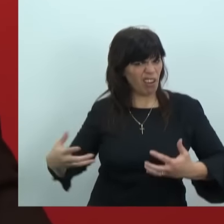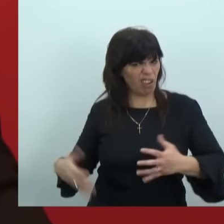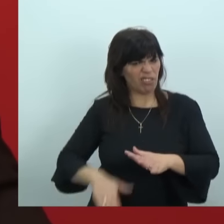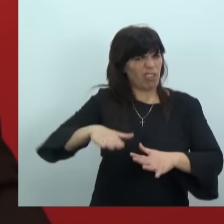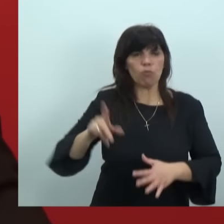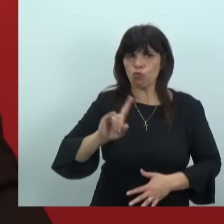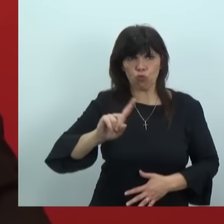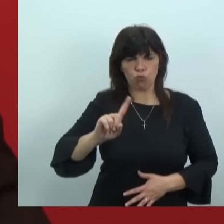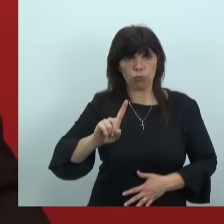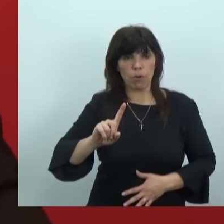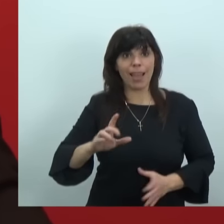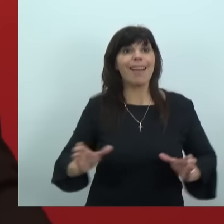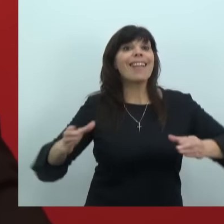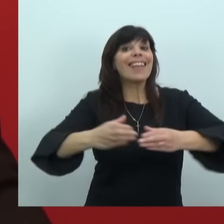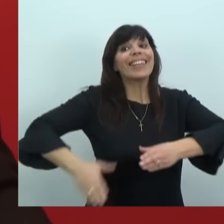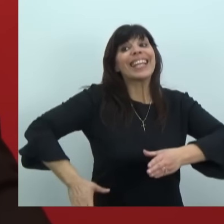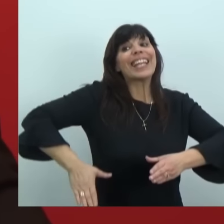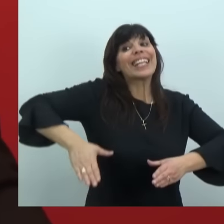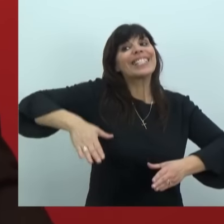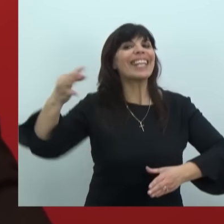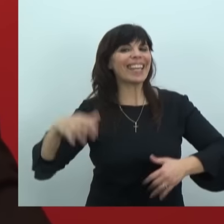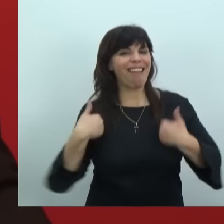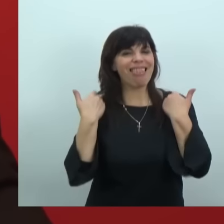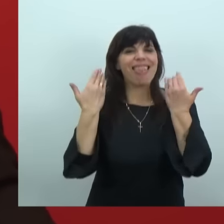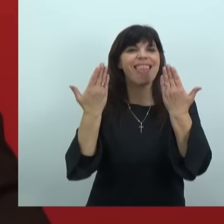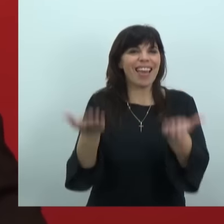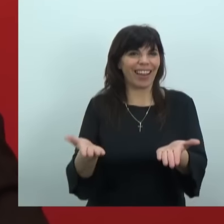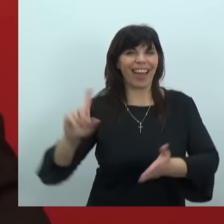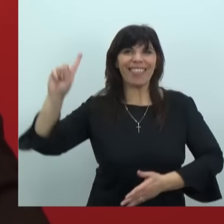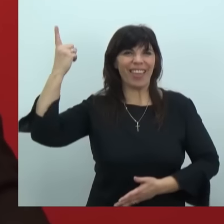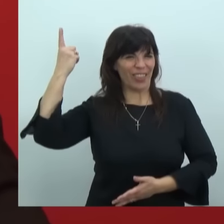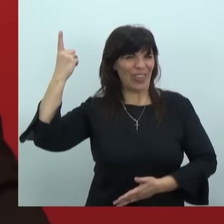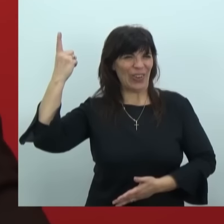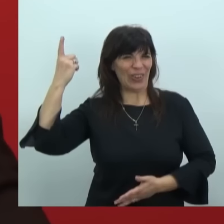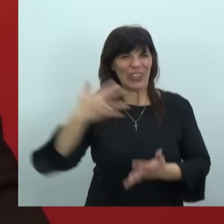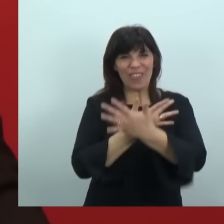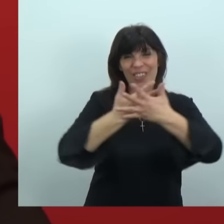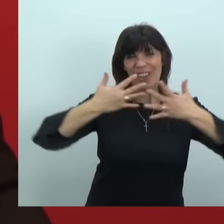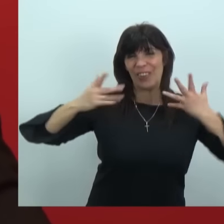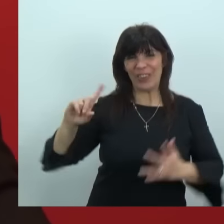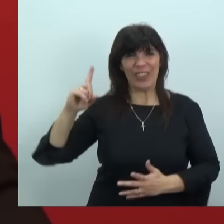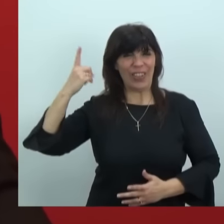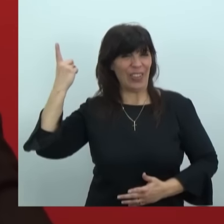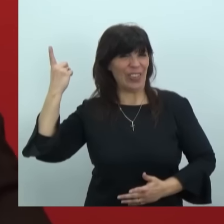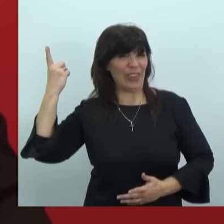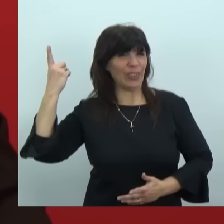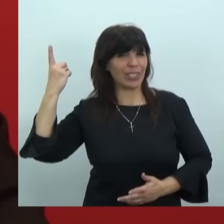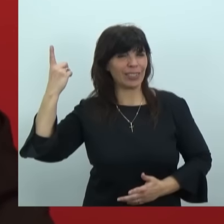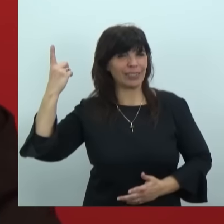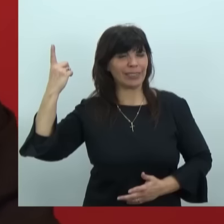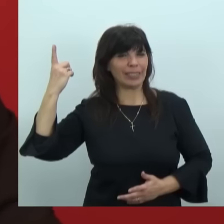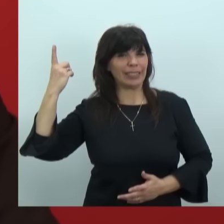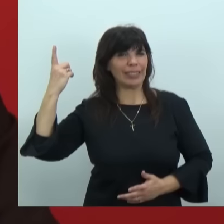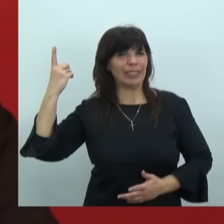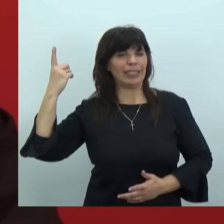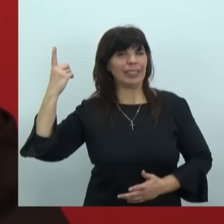así. La tierra está llena de su gracia, sí. La tierra está llena de su gloria, amén. La tierra está llena